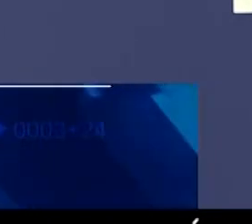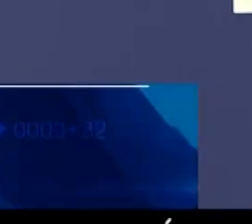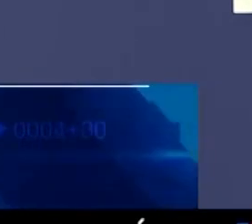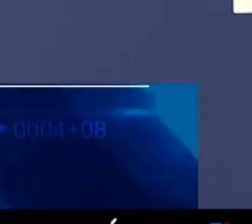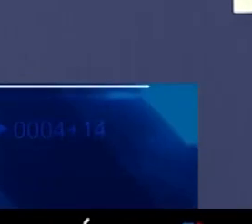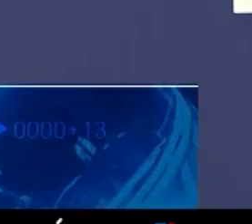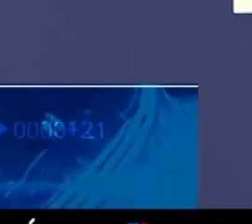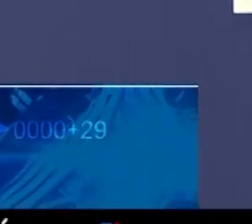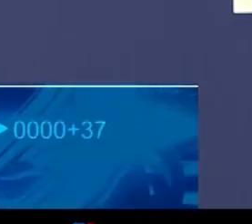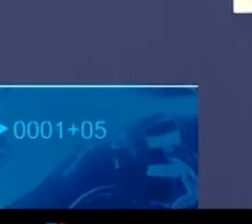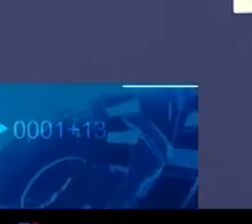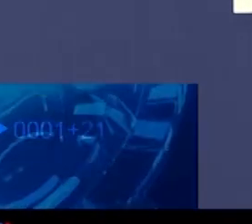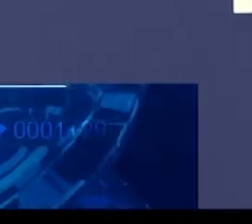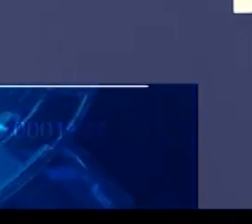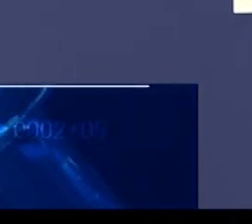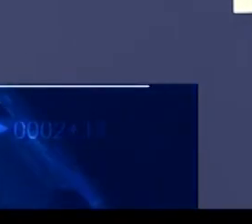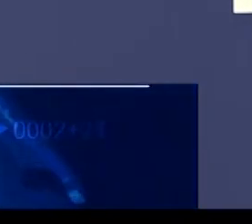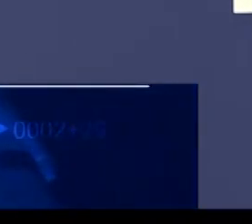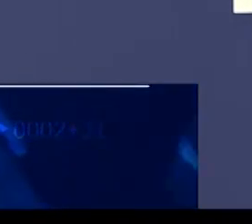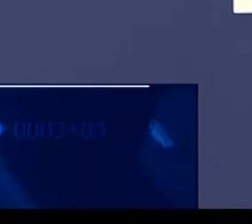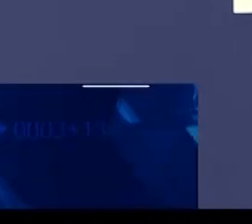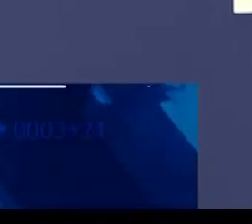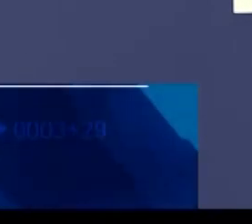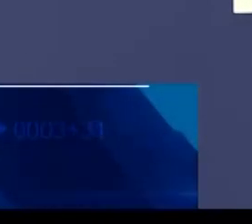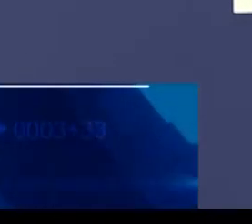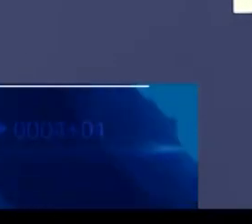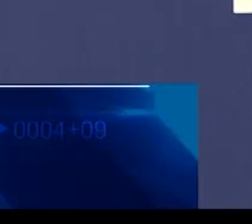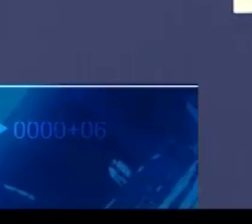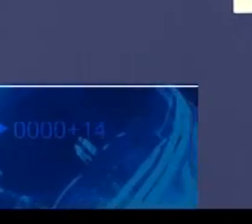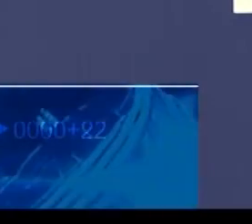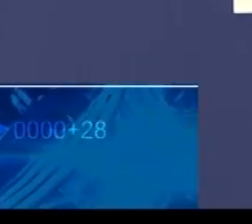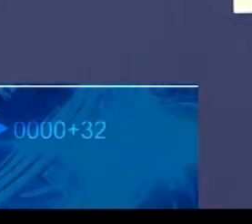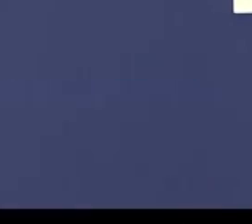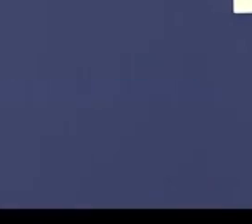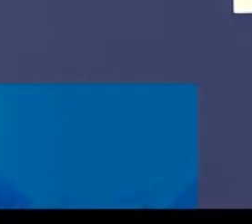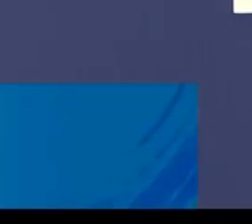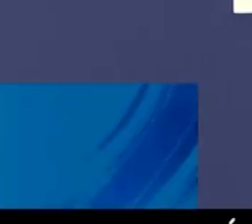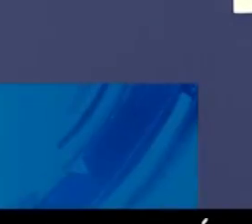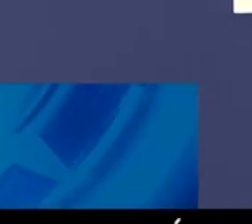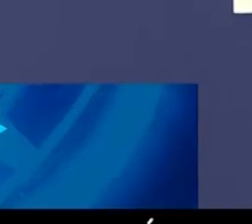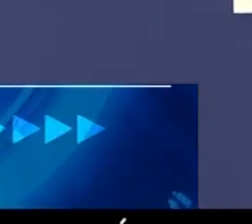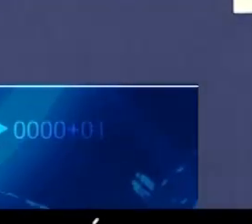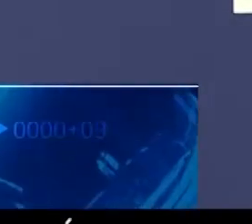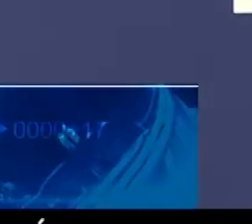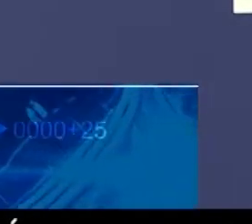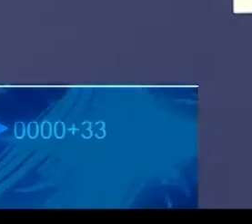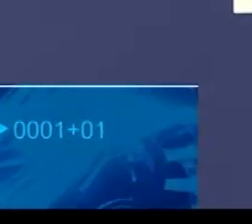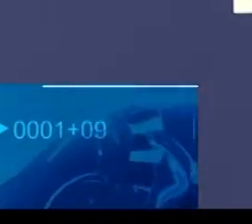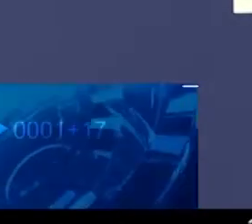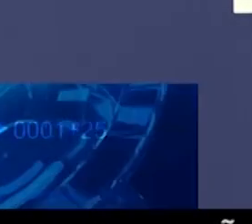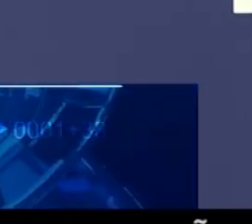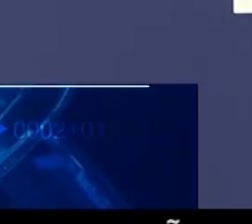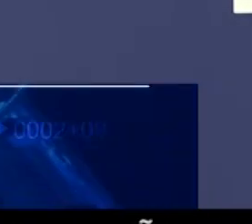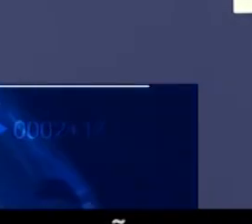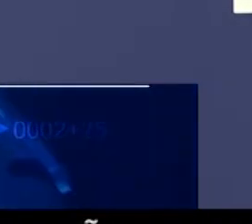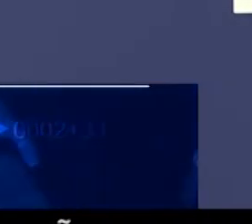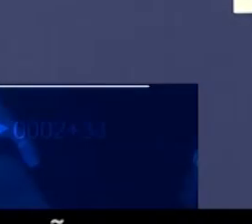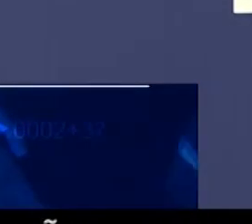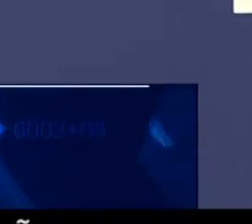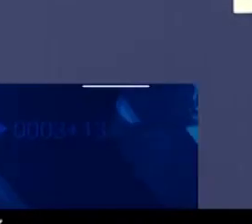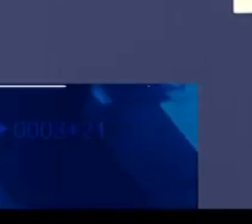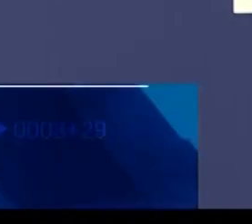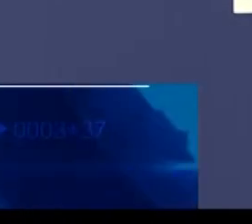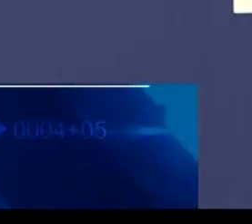derechos humanos, los valores de la democracia y el Estado de Derecho. Estos mismos valores son